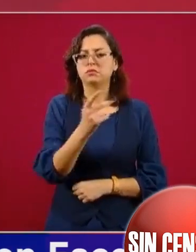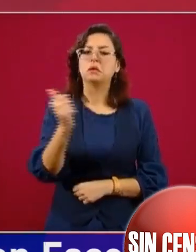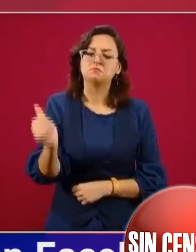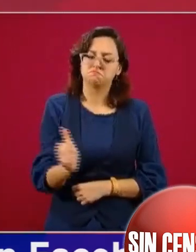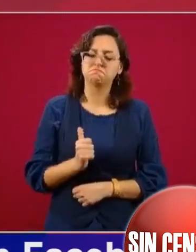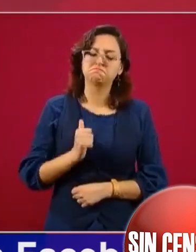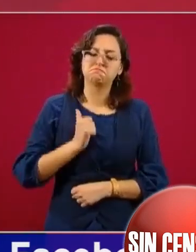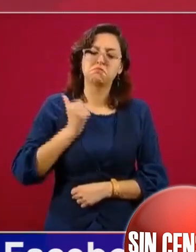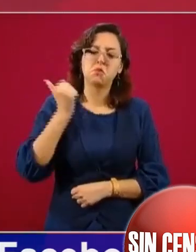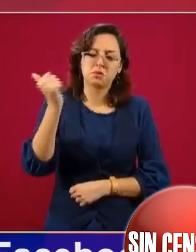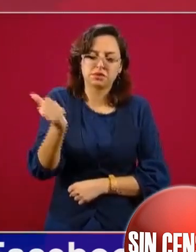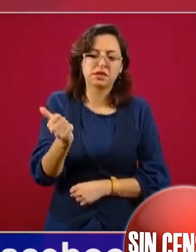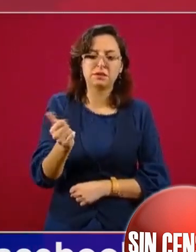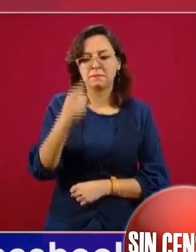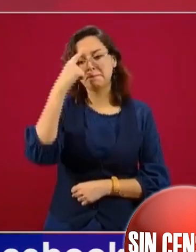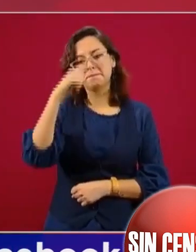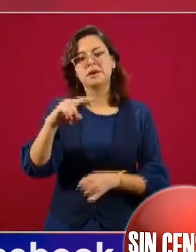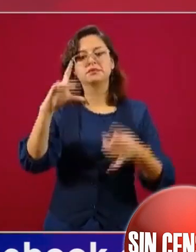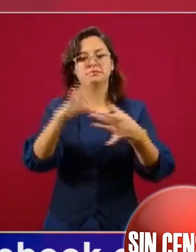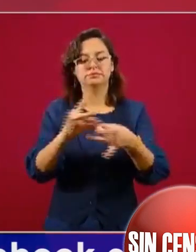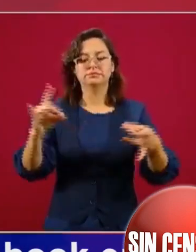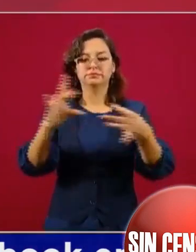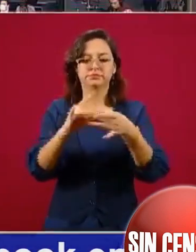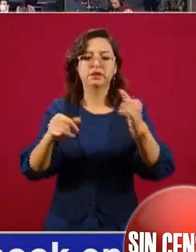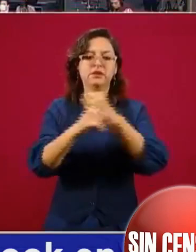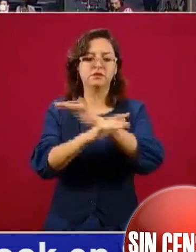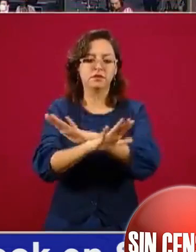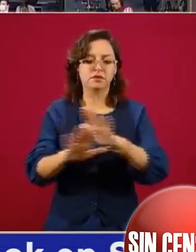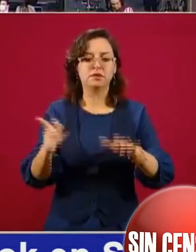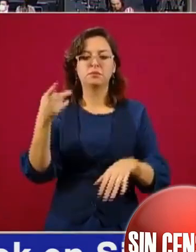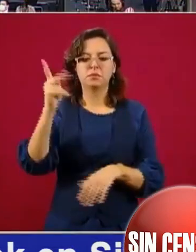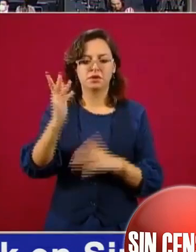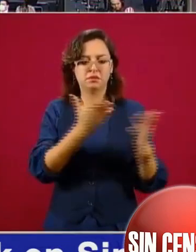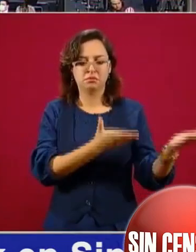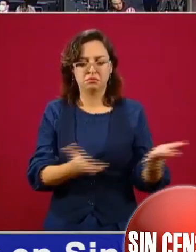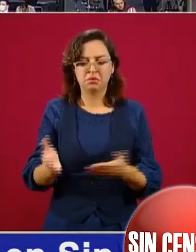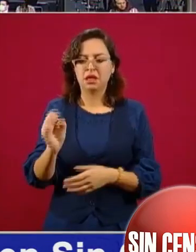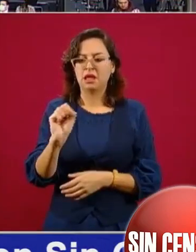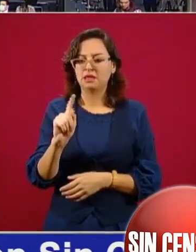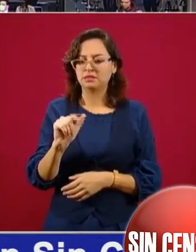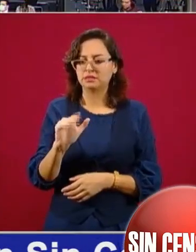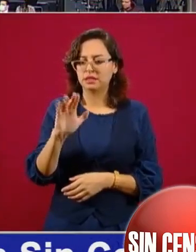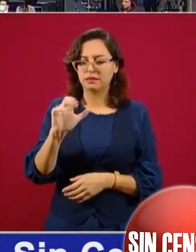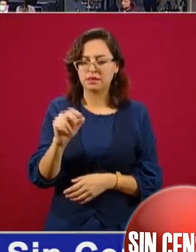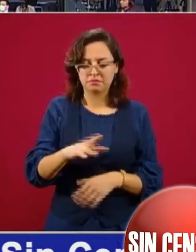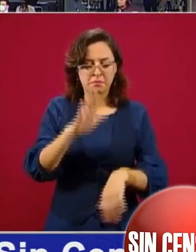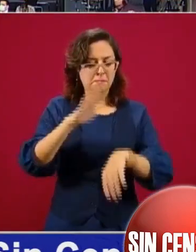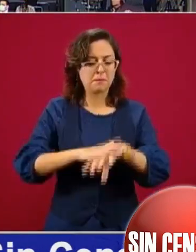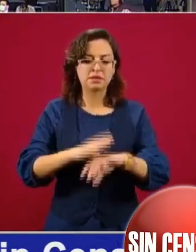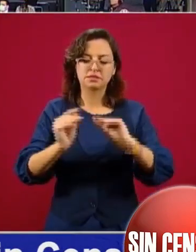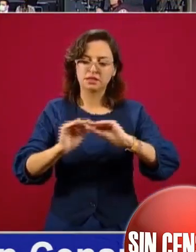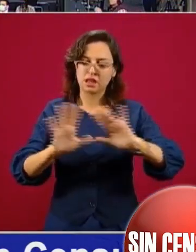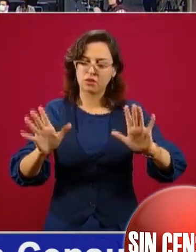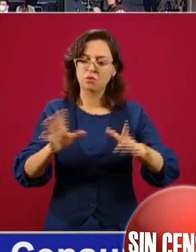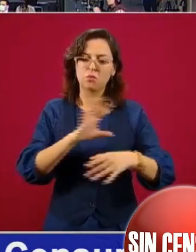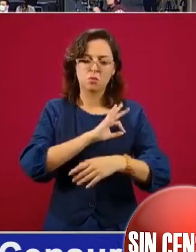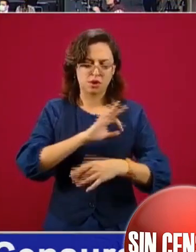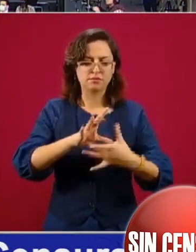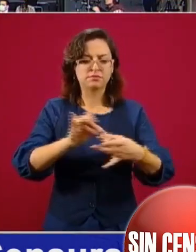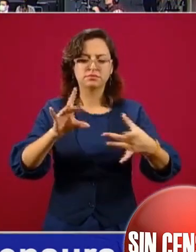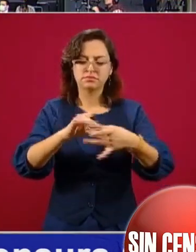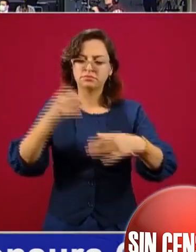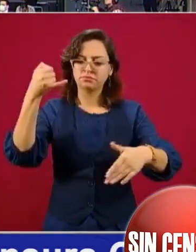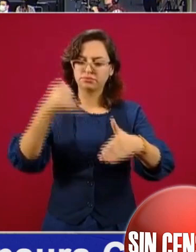esta oportunidad para dar este informe, pero Esteban tiene todos los elementos. Sí,